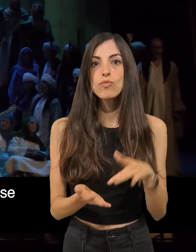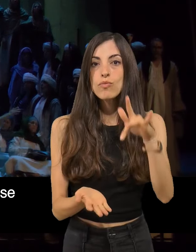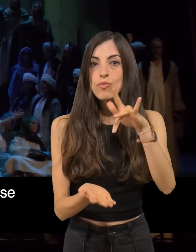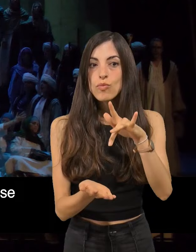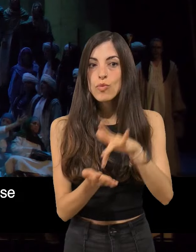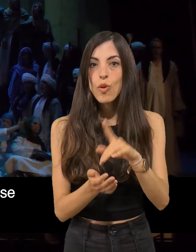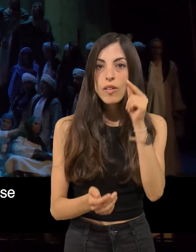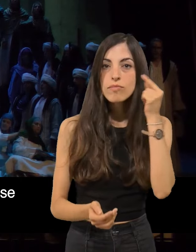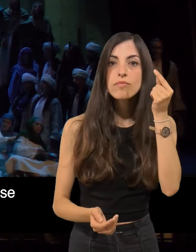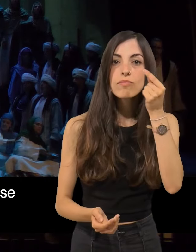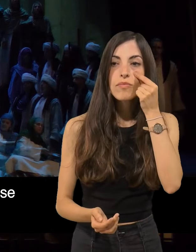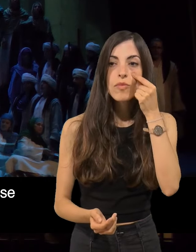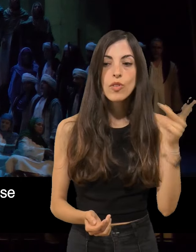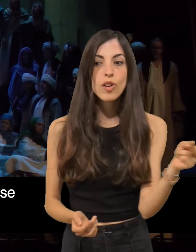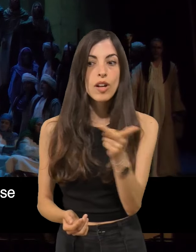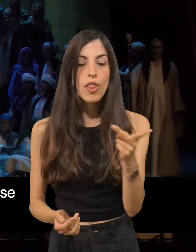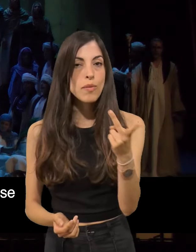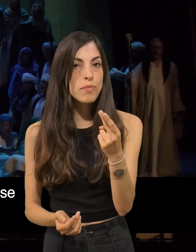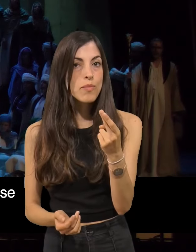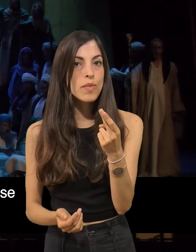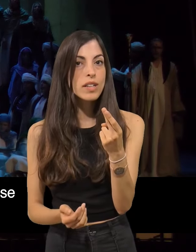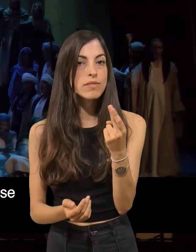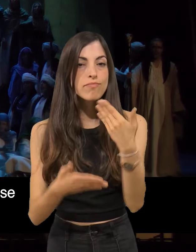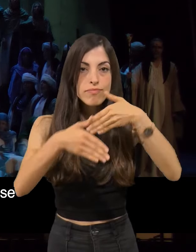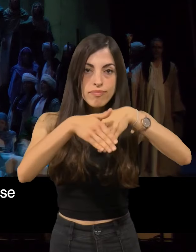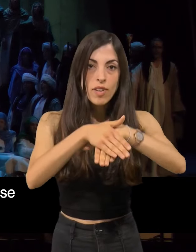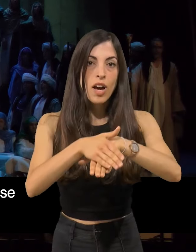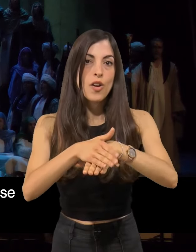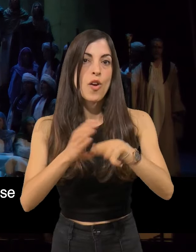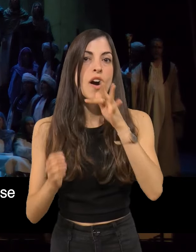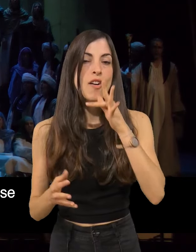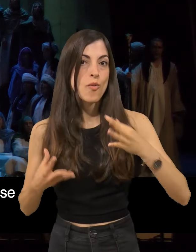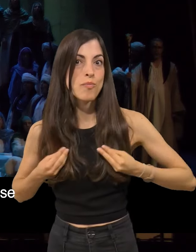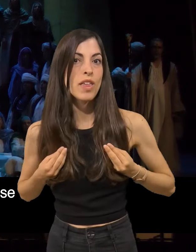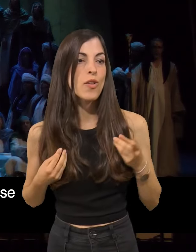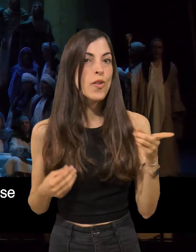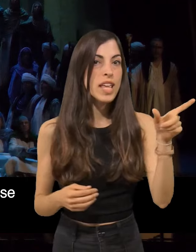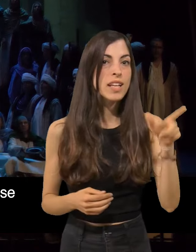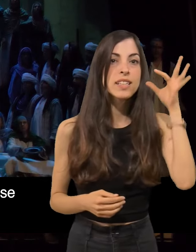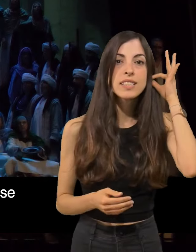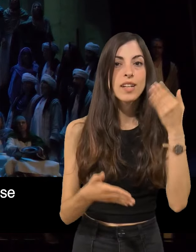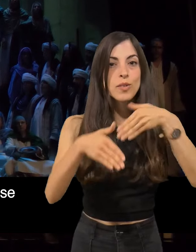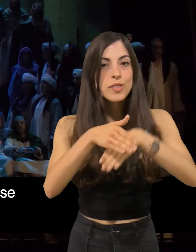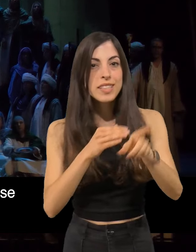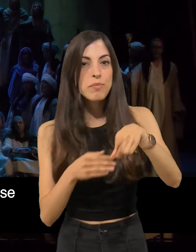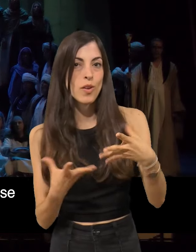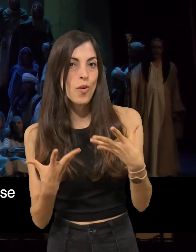Cuando son descubiertos, Radamés es sepultado vivo y Aida se introduce en su tumba para morir juntos.